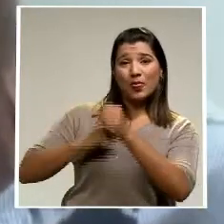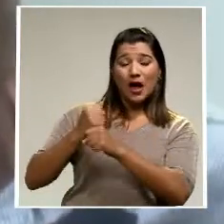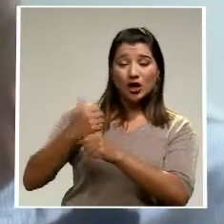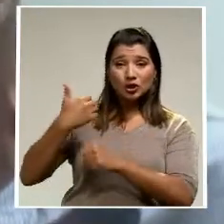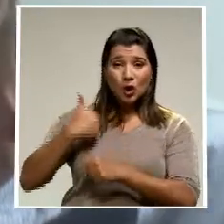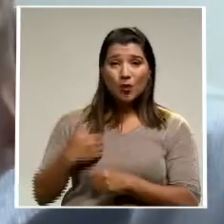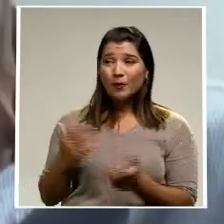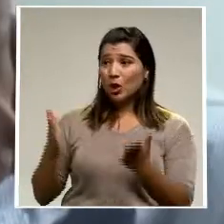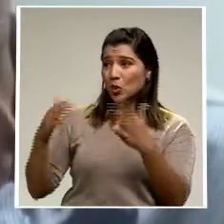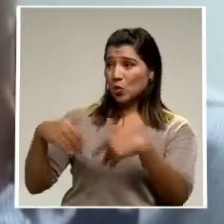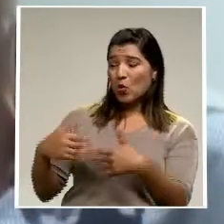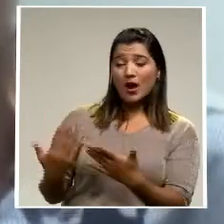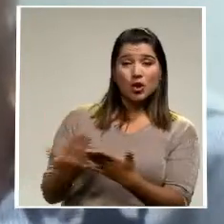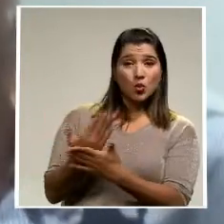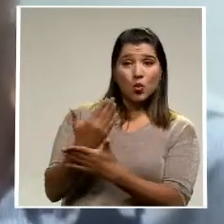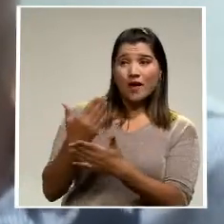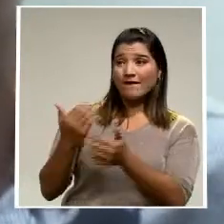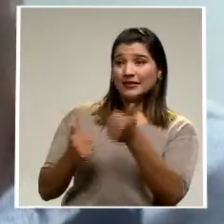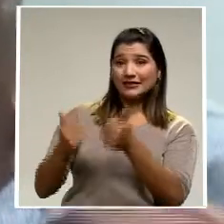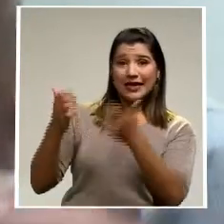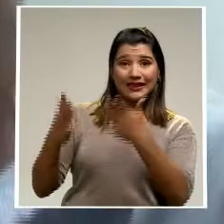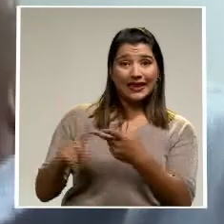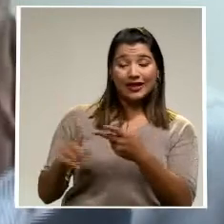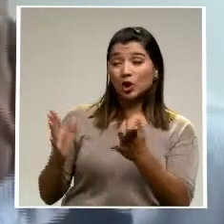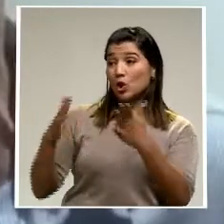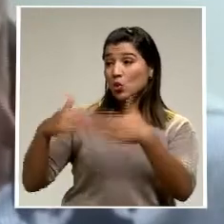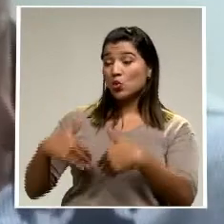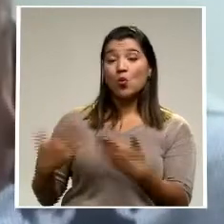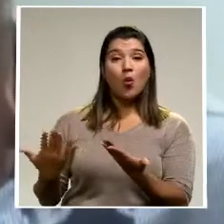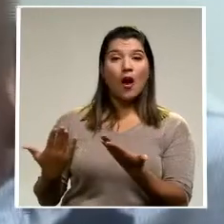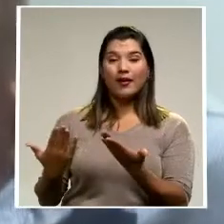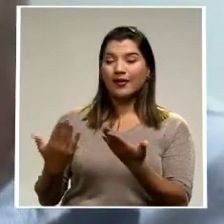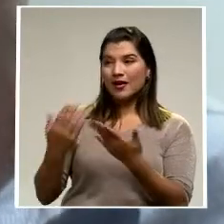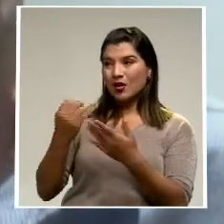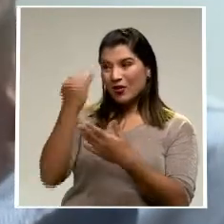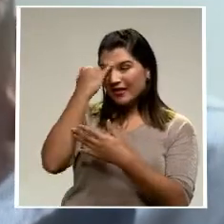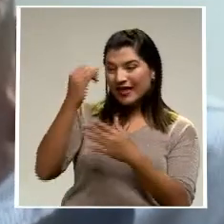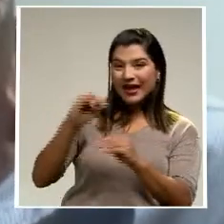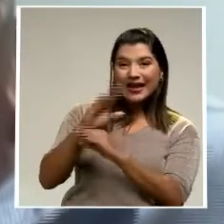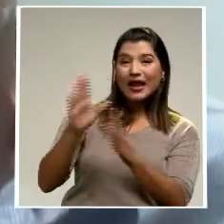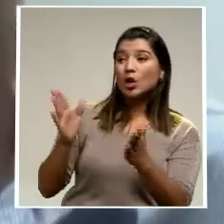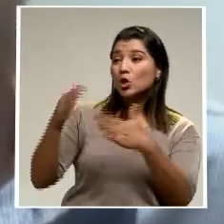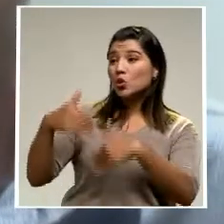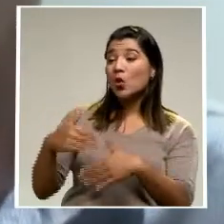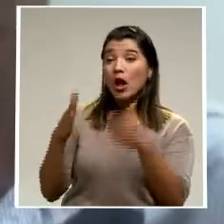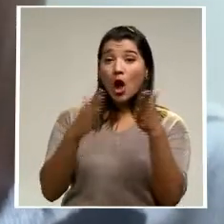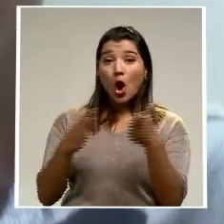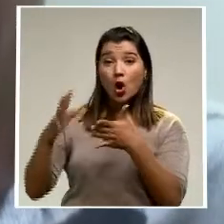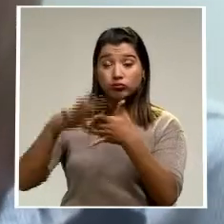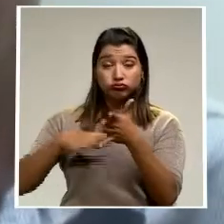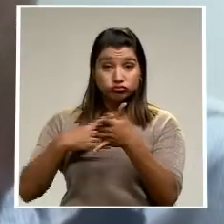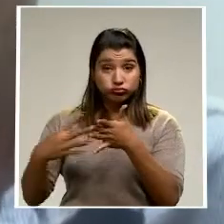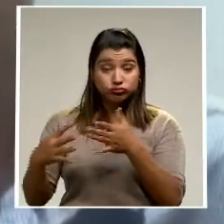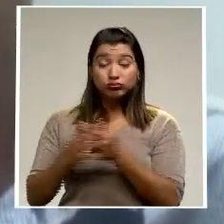de cuadros, no hay un congreso ideológico, no tienen vinculación programática. Hay grupos como el grupo,